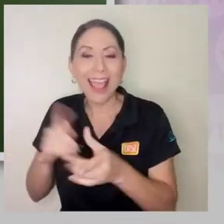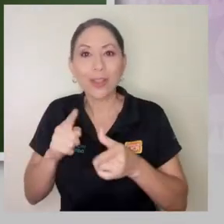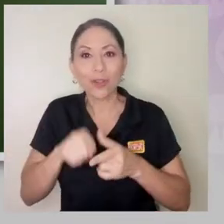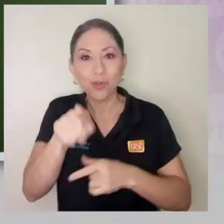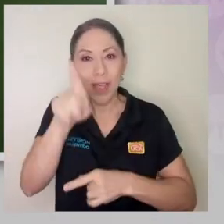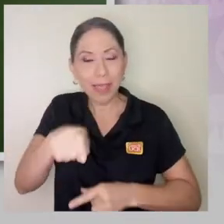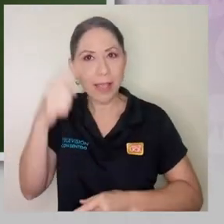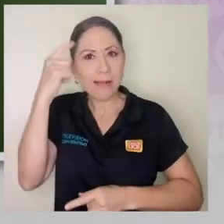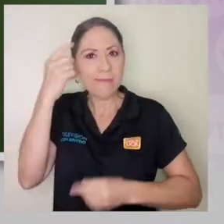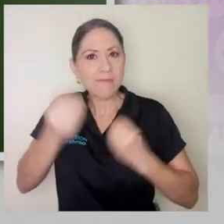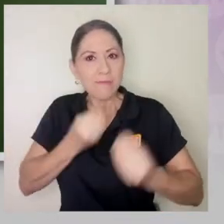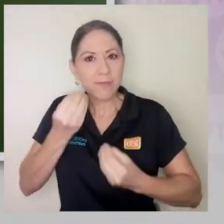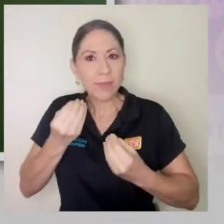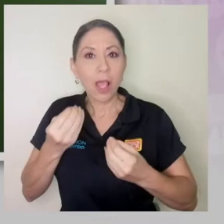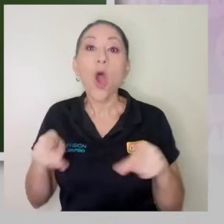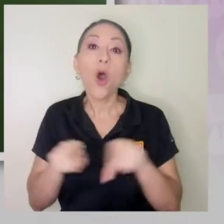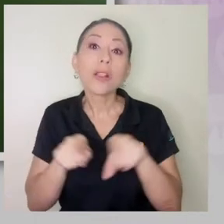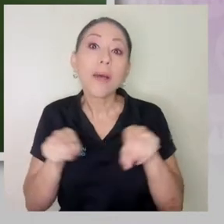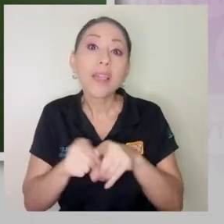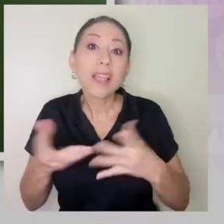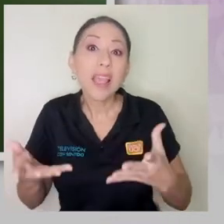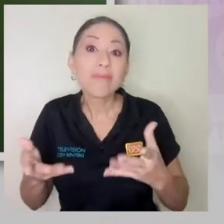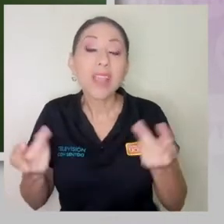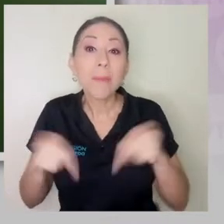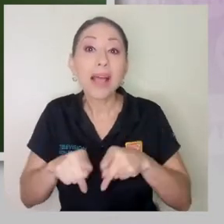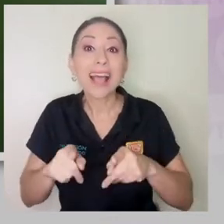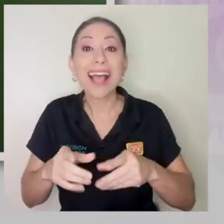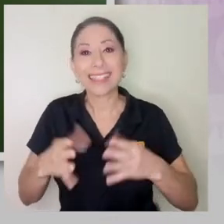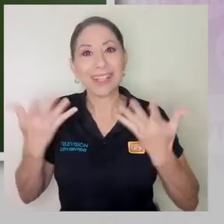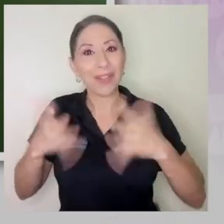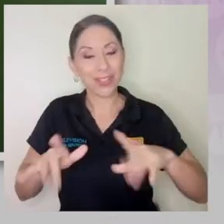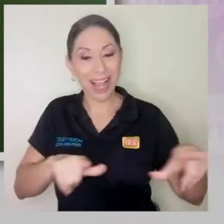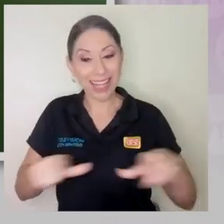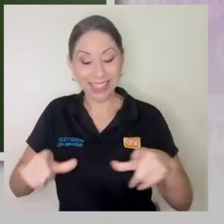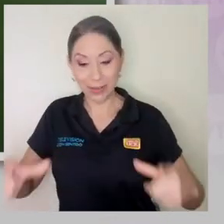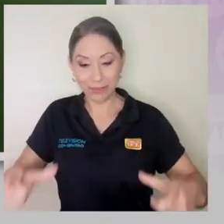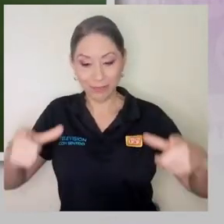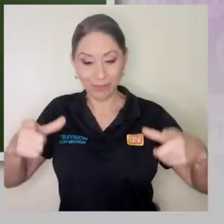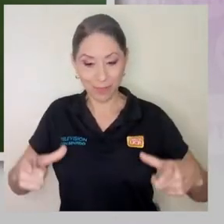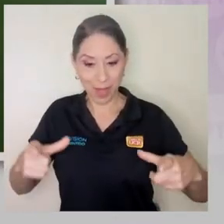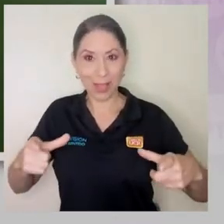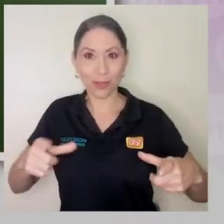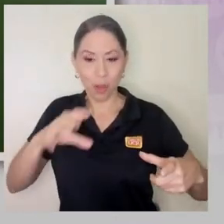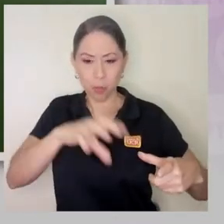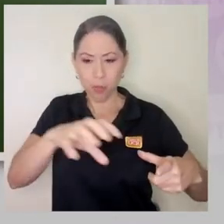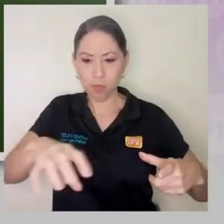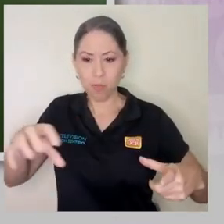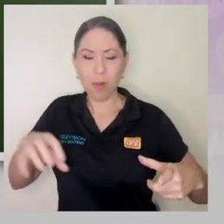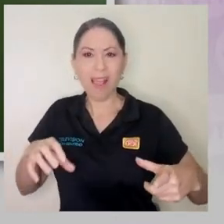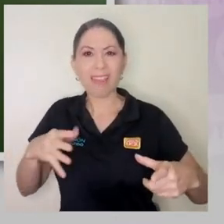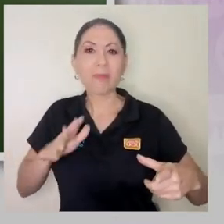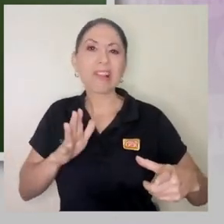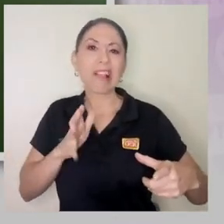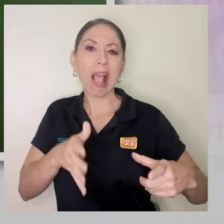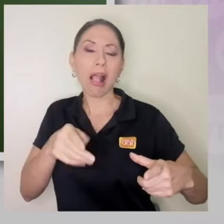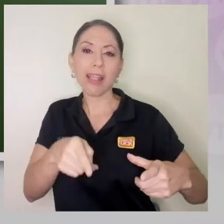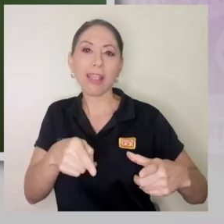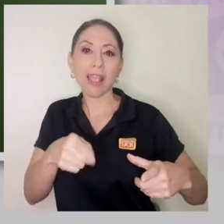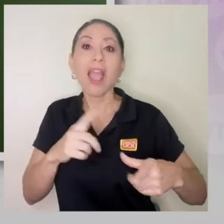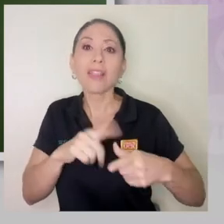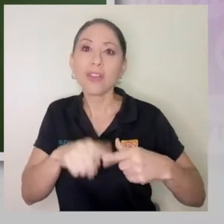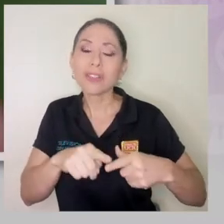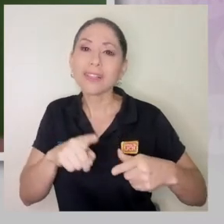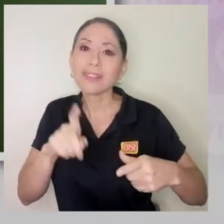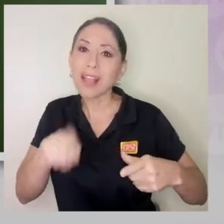por el contrario, lo que más queda es en los platos, ¿verdad? Uh-huh. Si entonces es que están, que los tamaños de porción que tienen en la casa